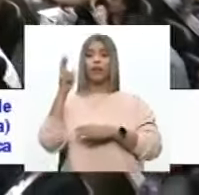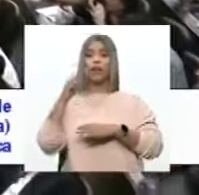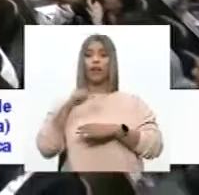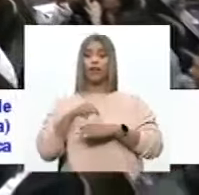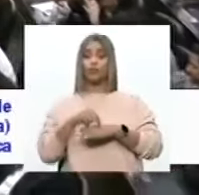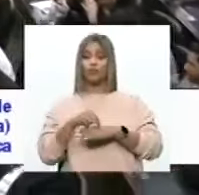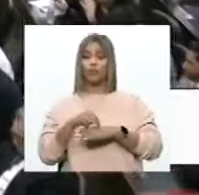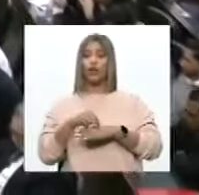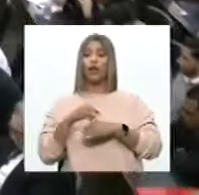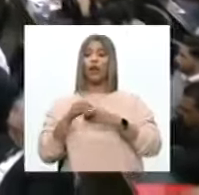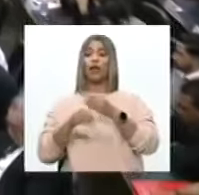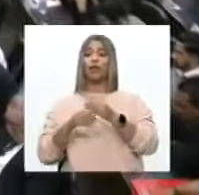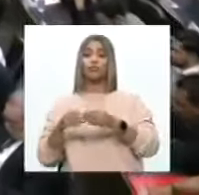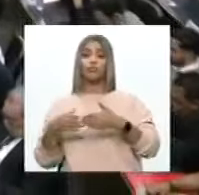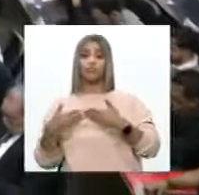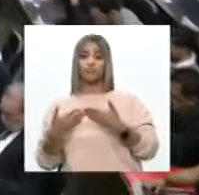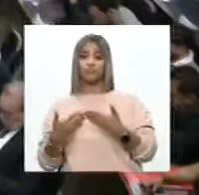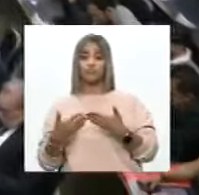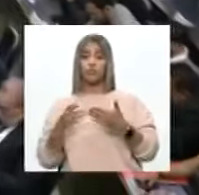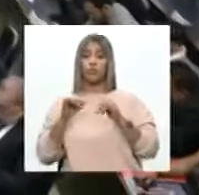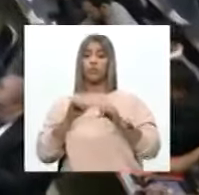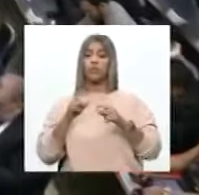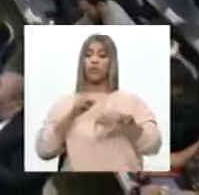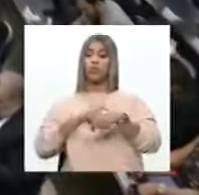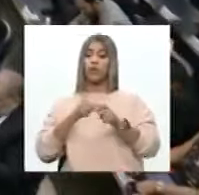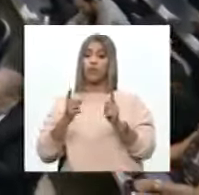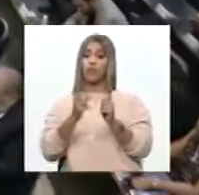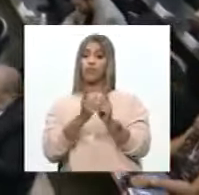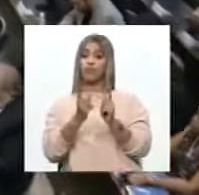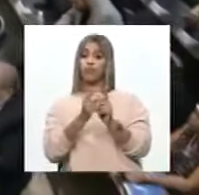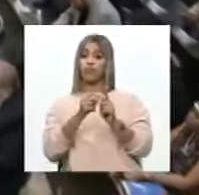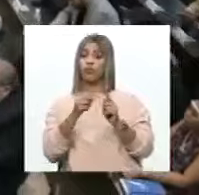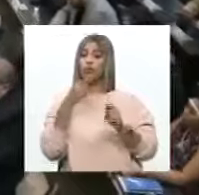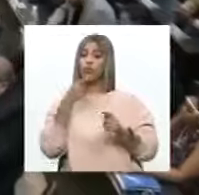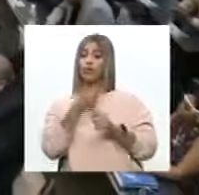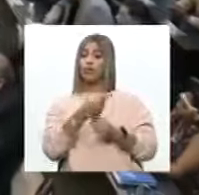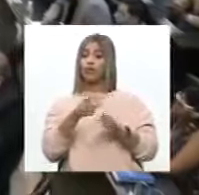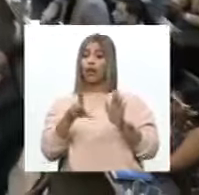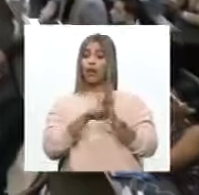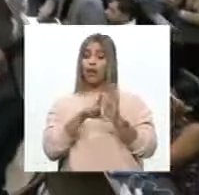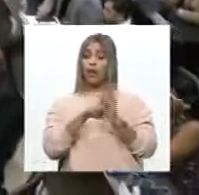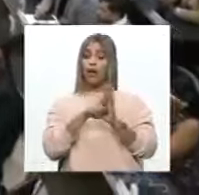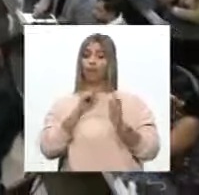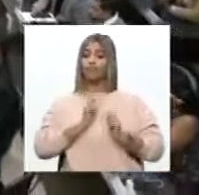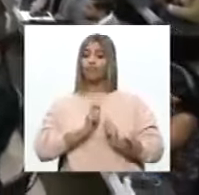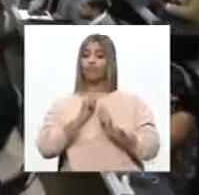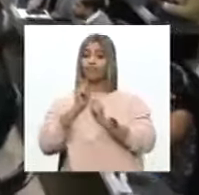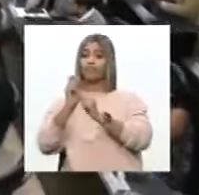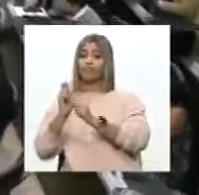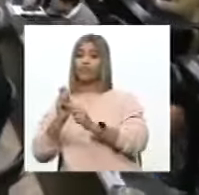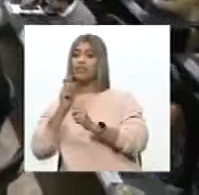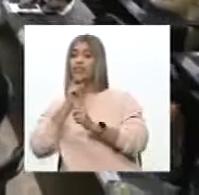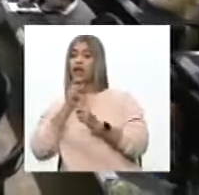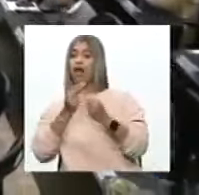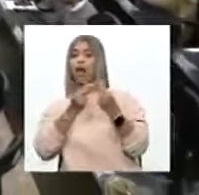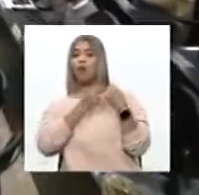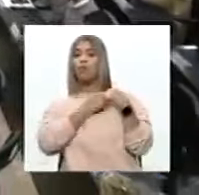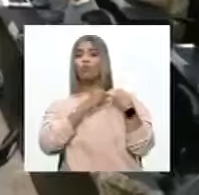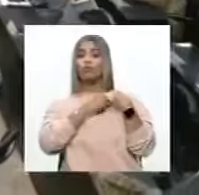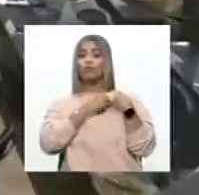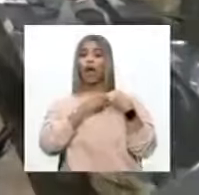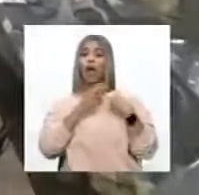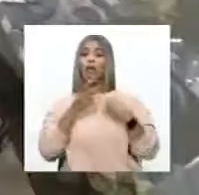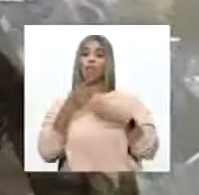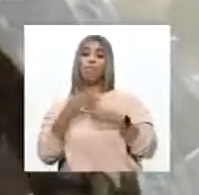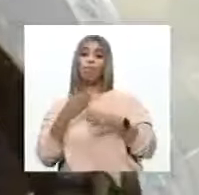Nacional procederá, dentro del plazo que determine la ley, a la designación del titular o la titular